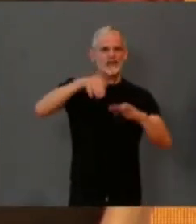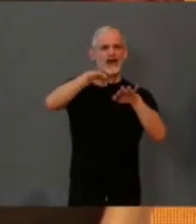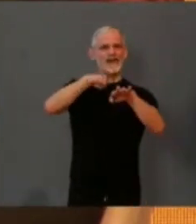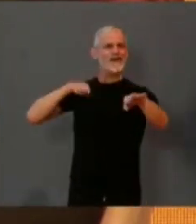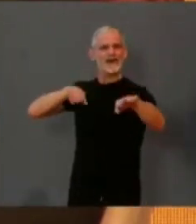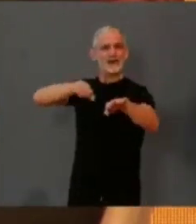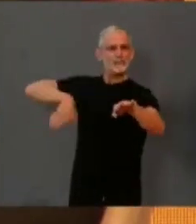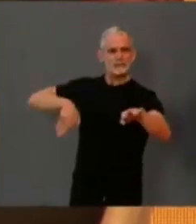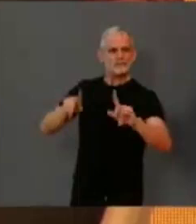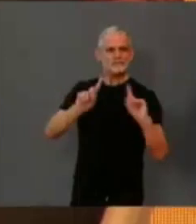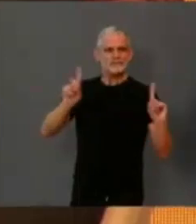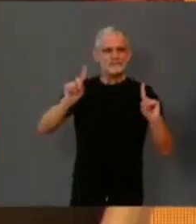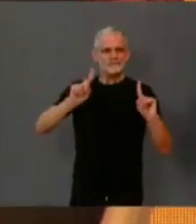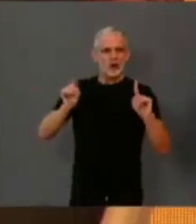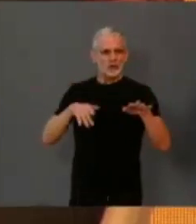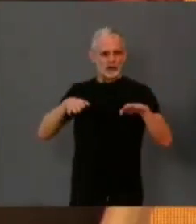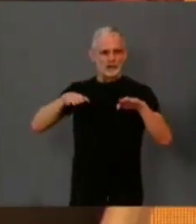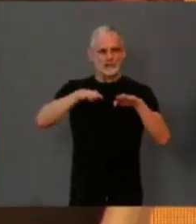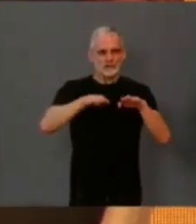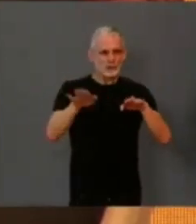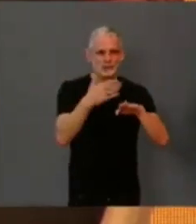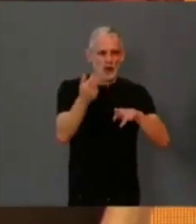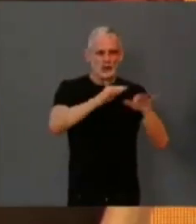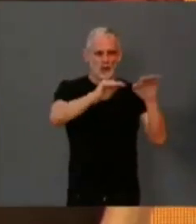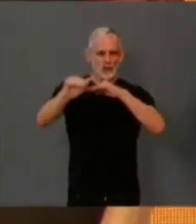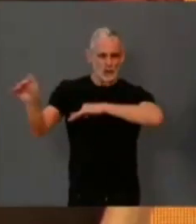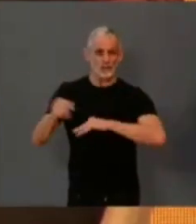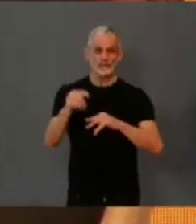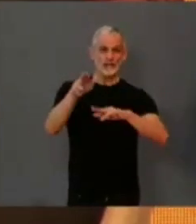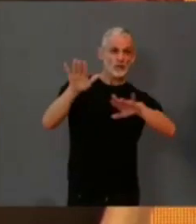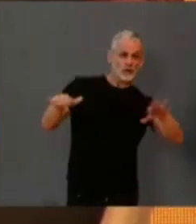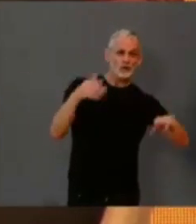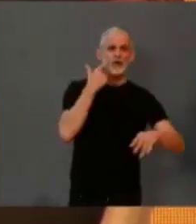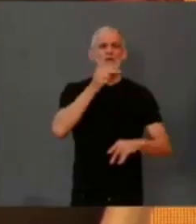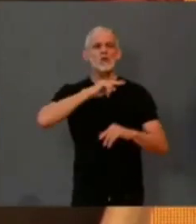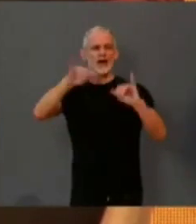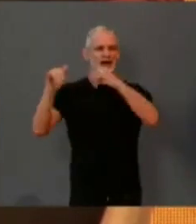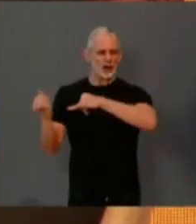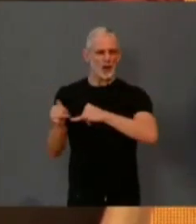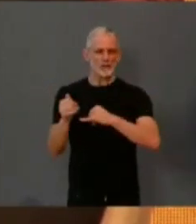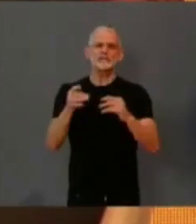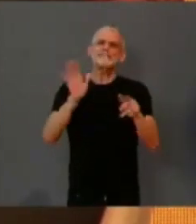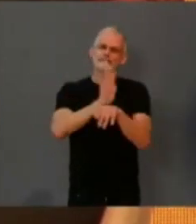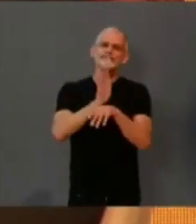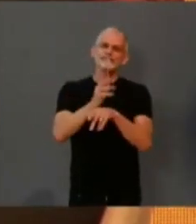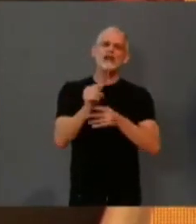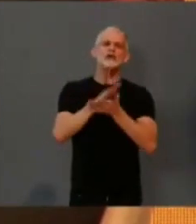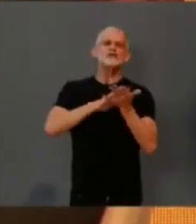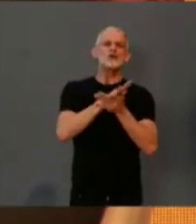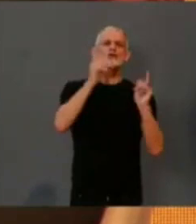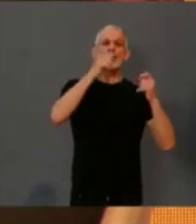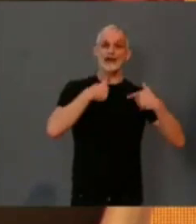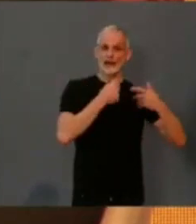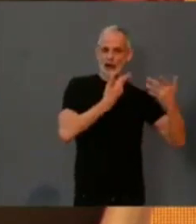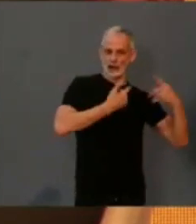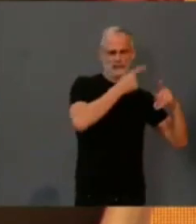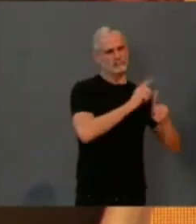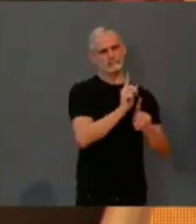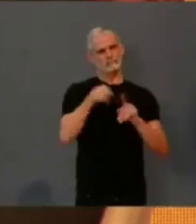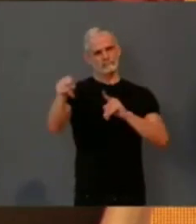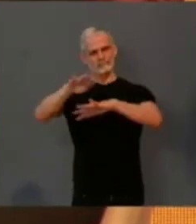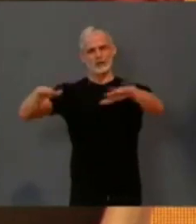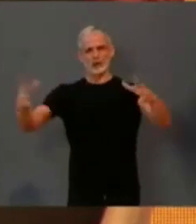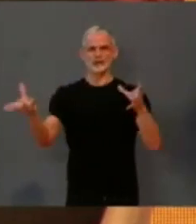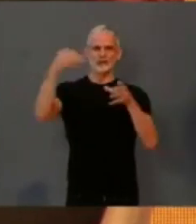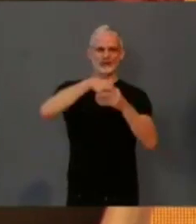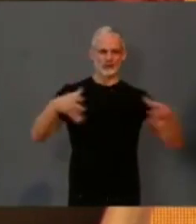atrás las chicas y los chicos realmente forman parte de las soluciones también